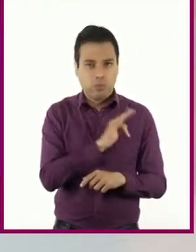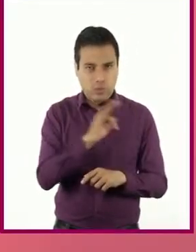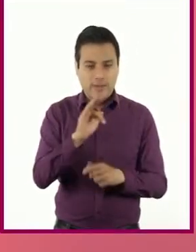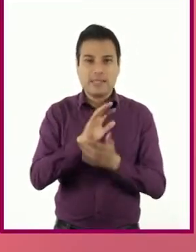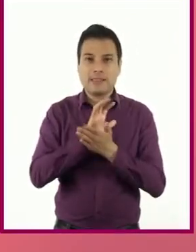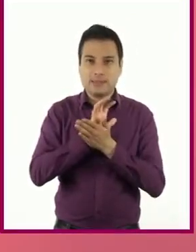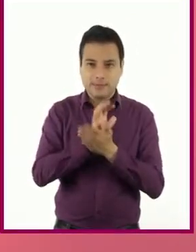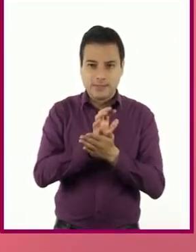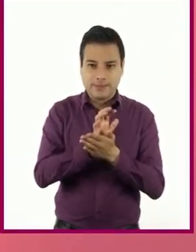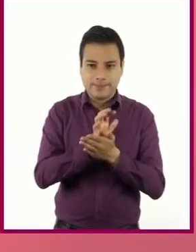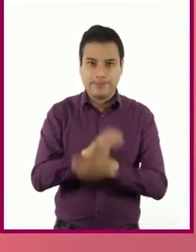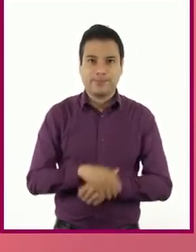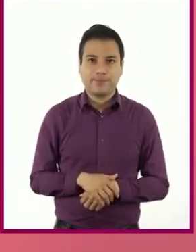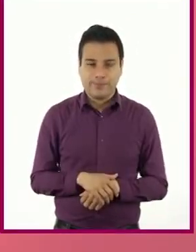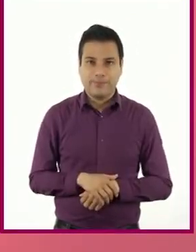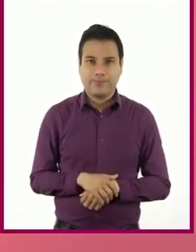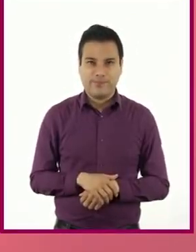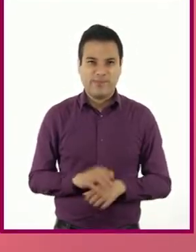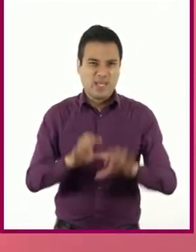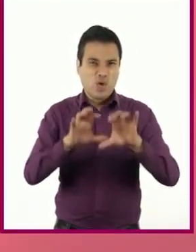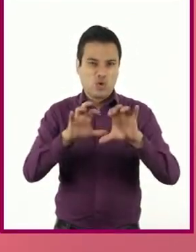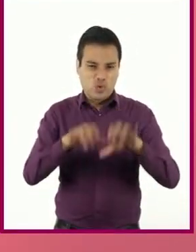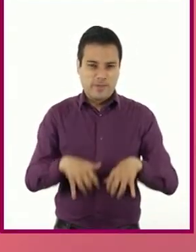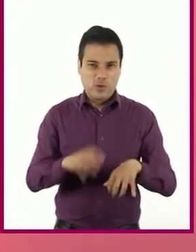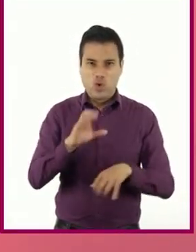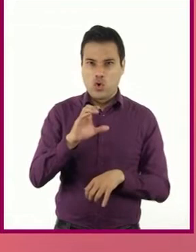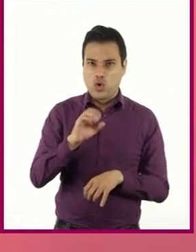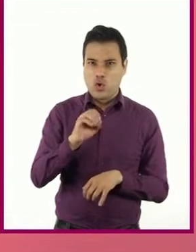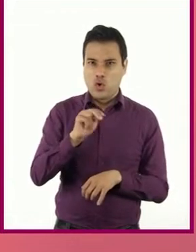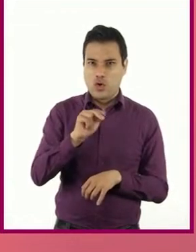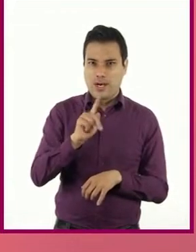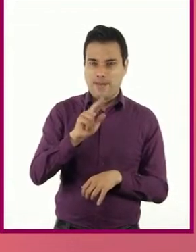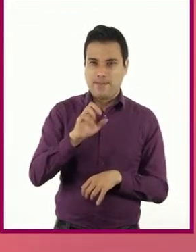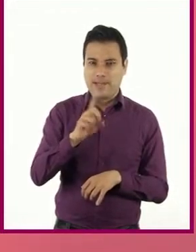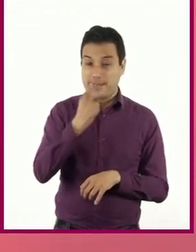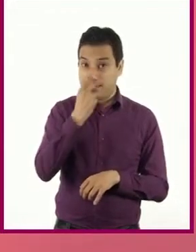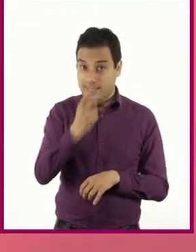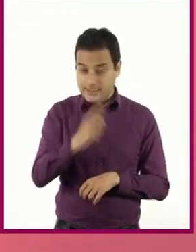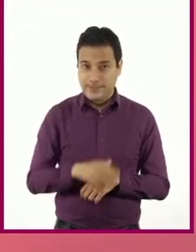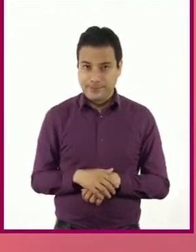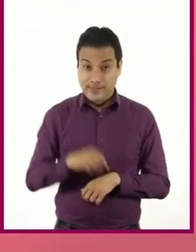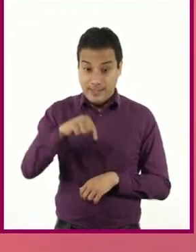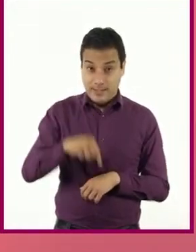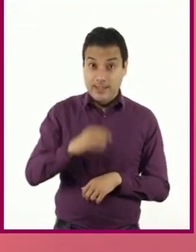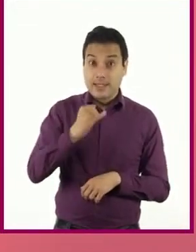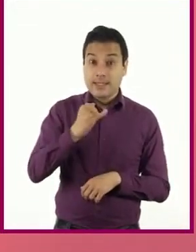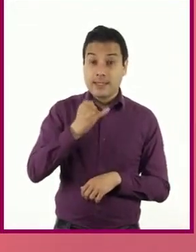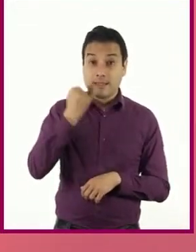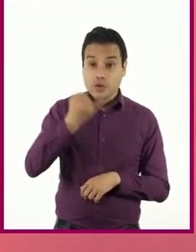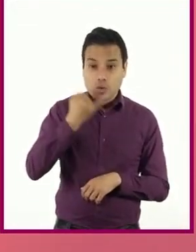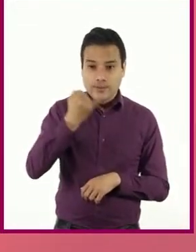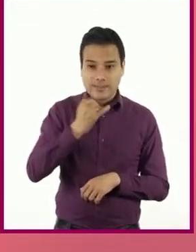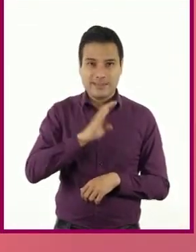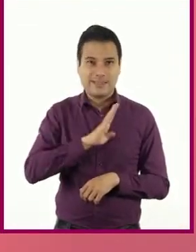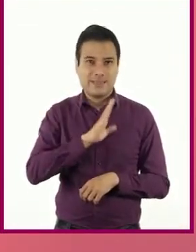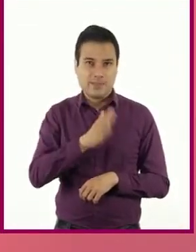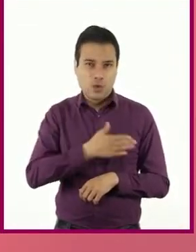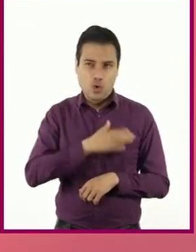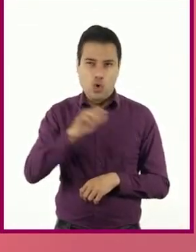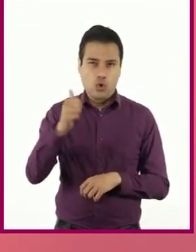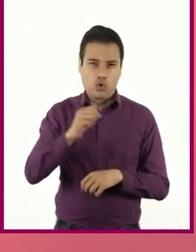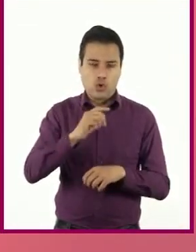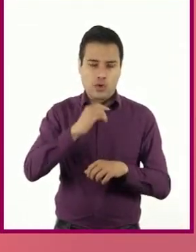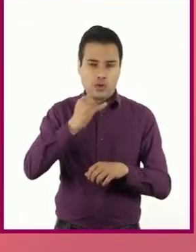formas. De acuerdo con un documento de la CONAPRED, abundan en nuestra lengua y en las de otros países términos que se emplean con